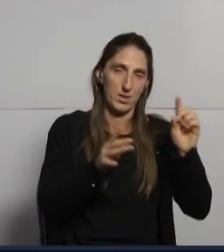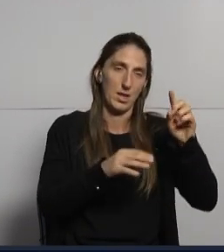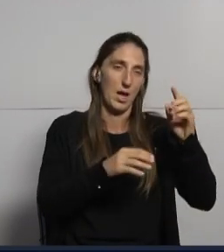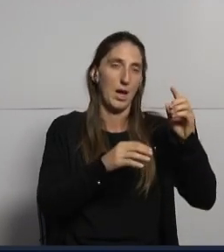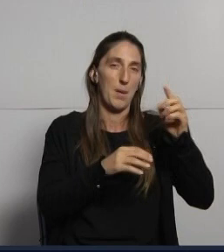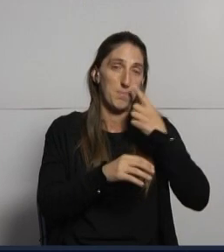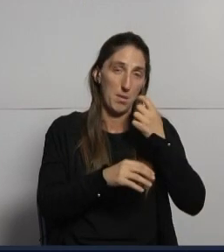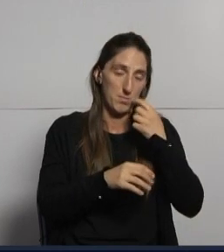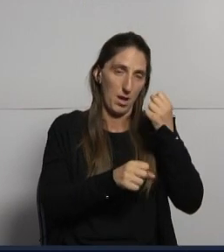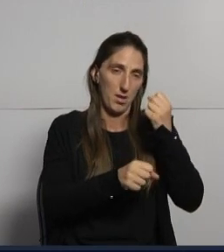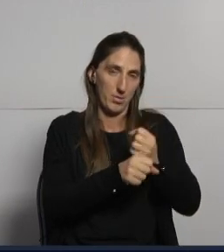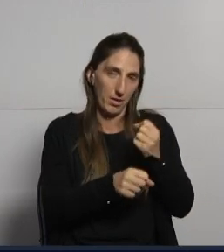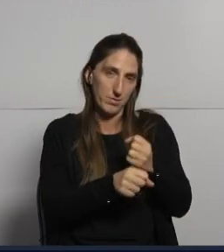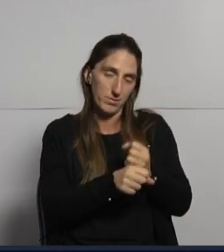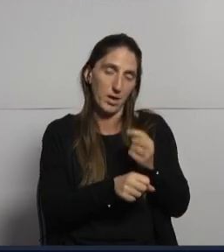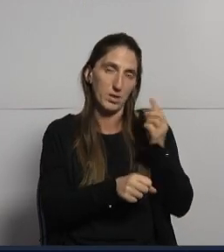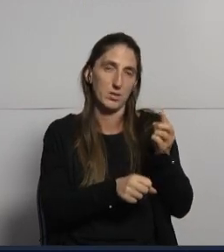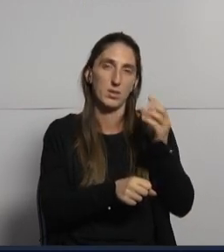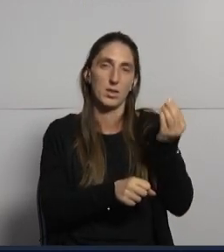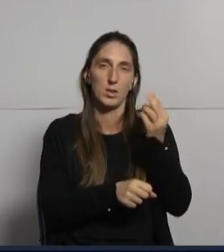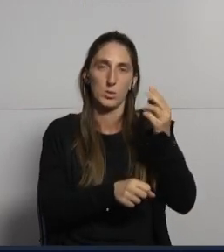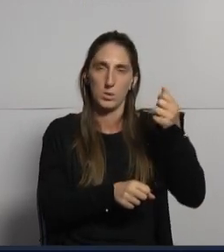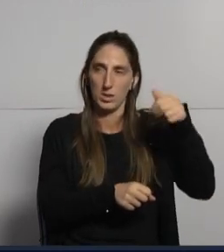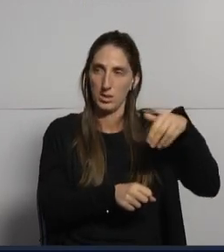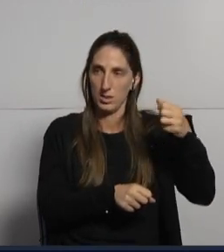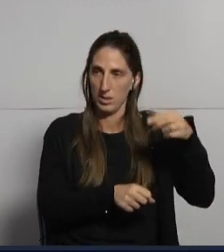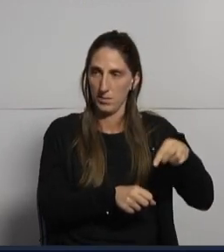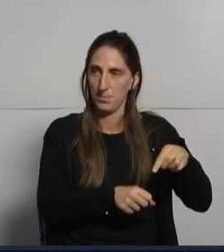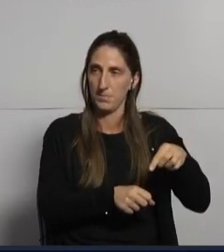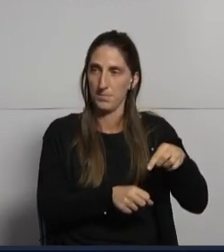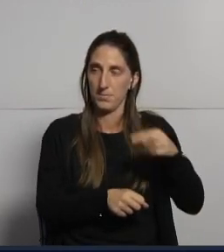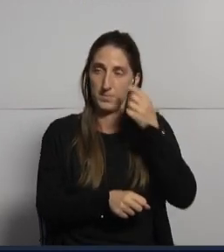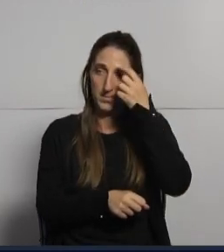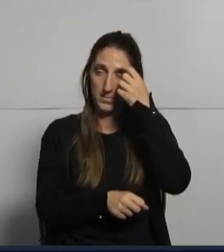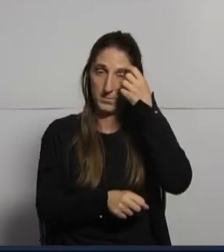en Quanam. Por ejemplo, podría llegar a expandir Quanam